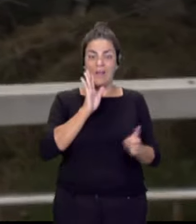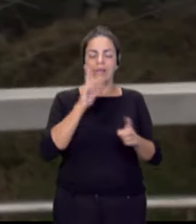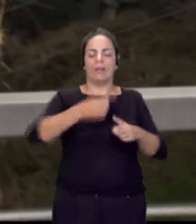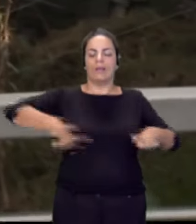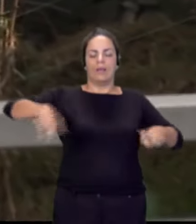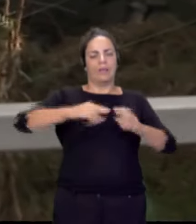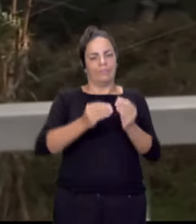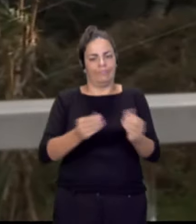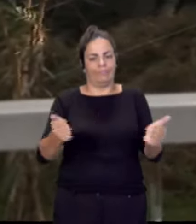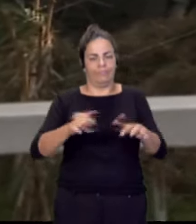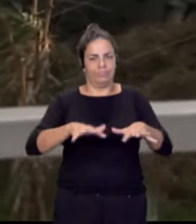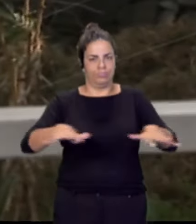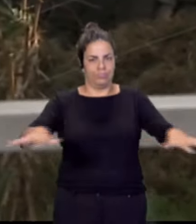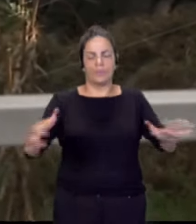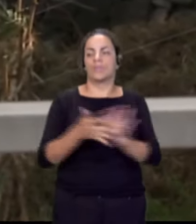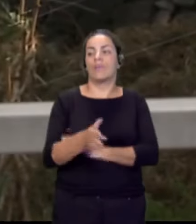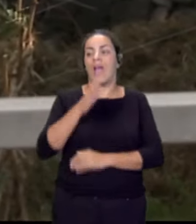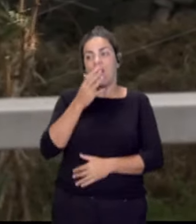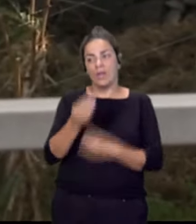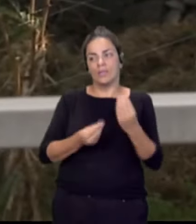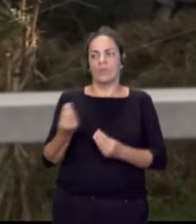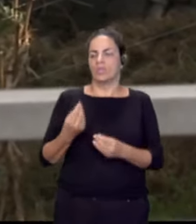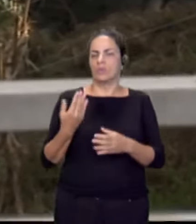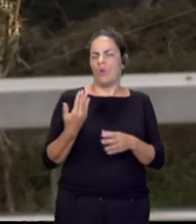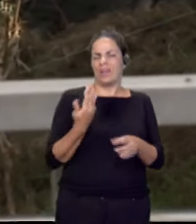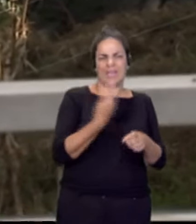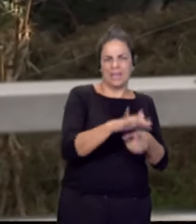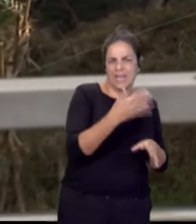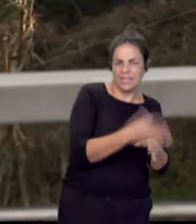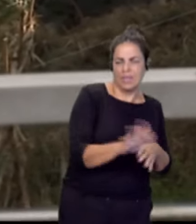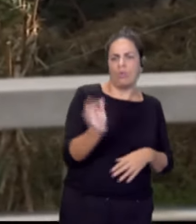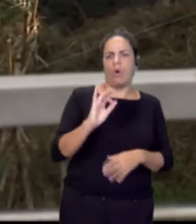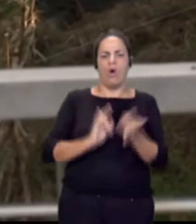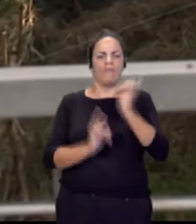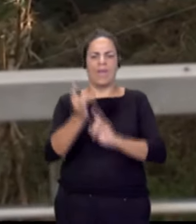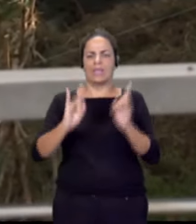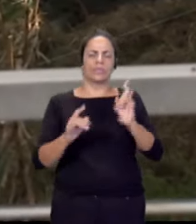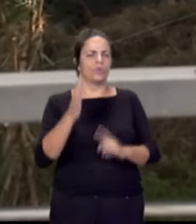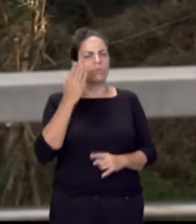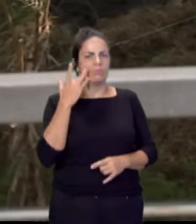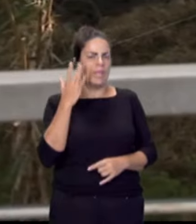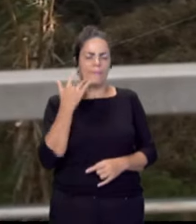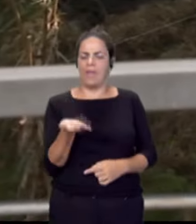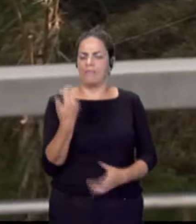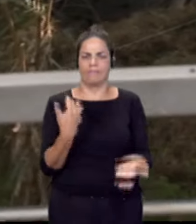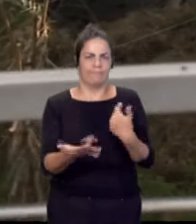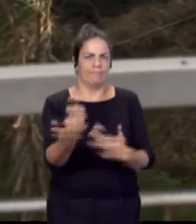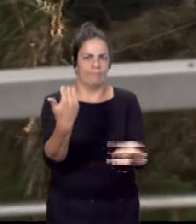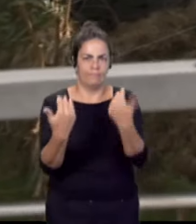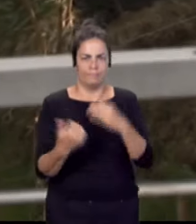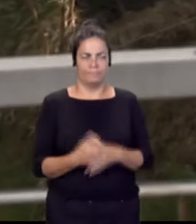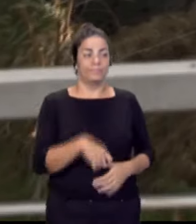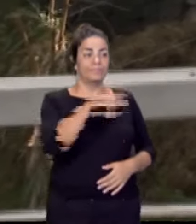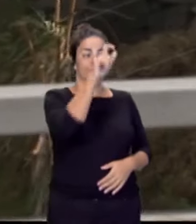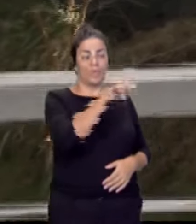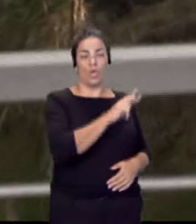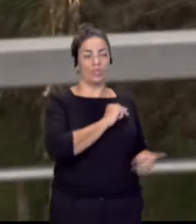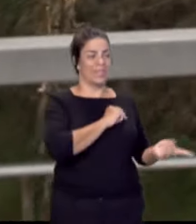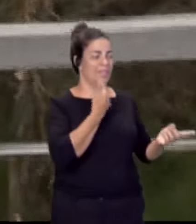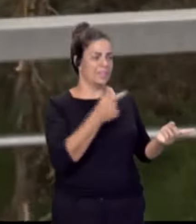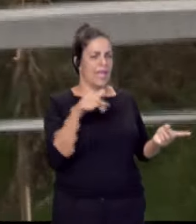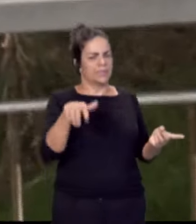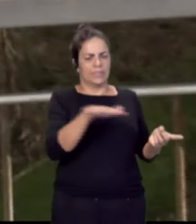fundamentalmente es la retirada de la vegetación, residuos que nos podamos encontrar. Hablamos con el concejal de que no es, obviamente, esta la única zona